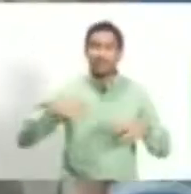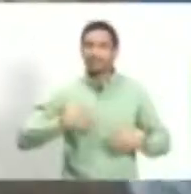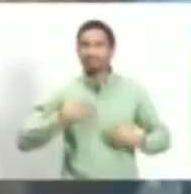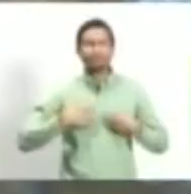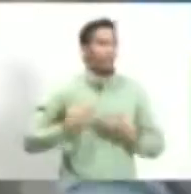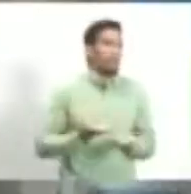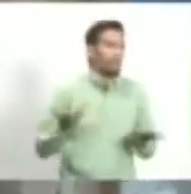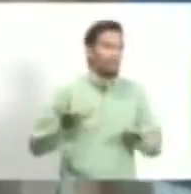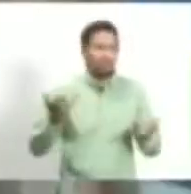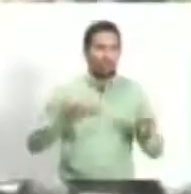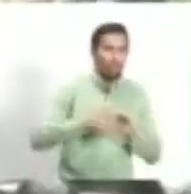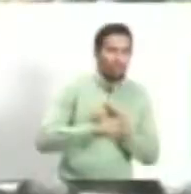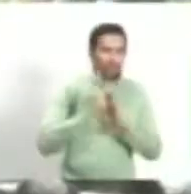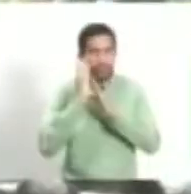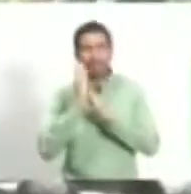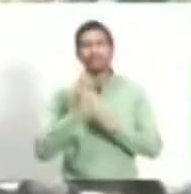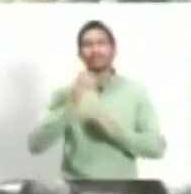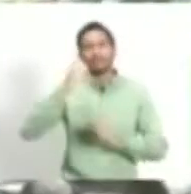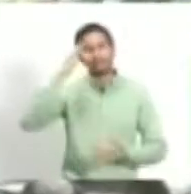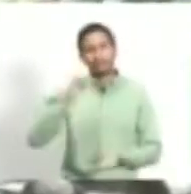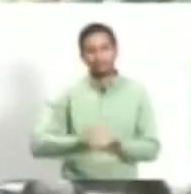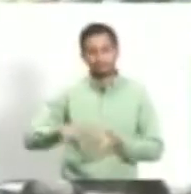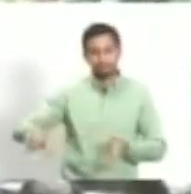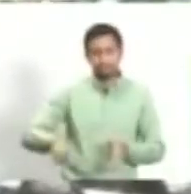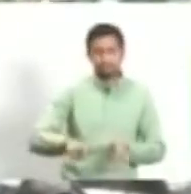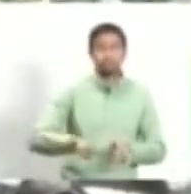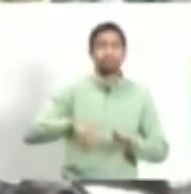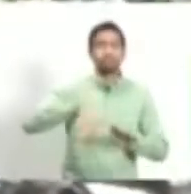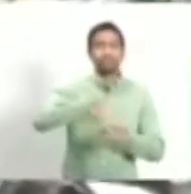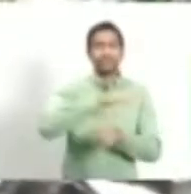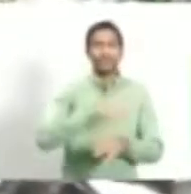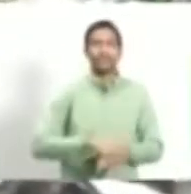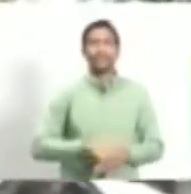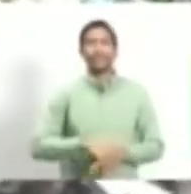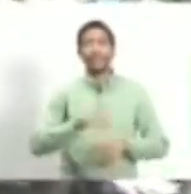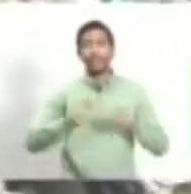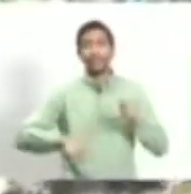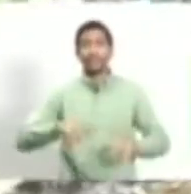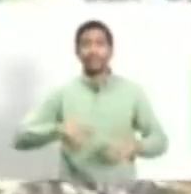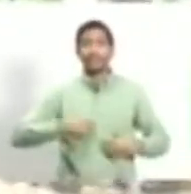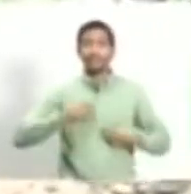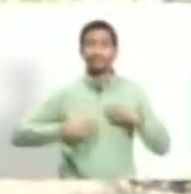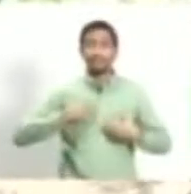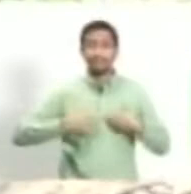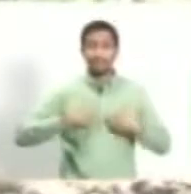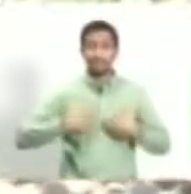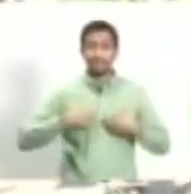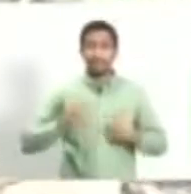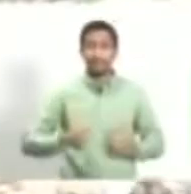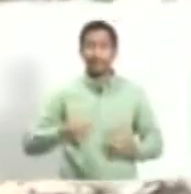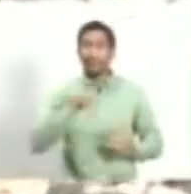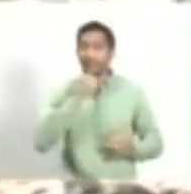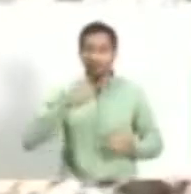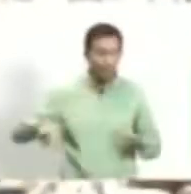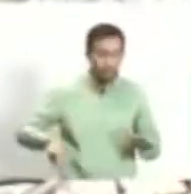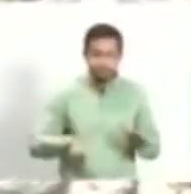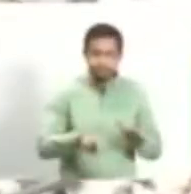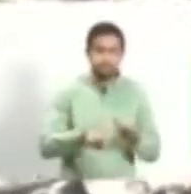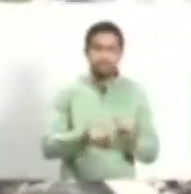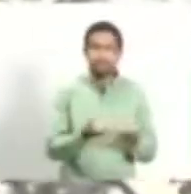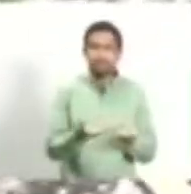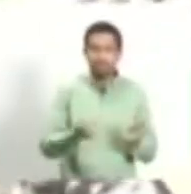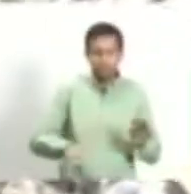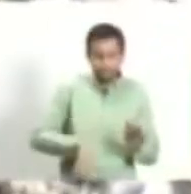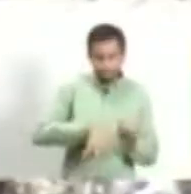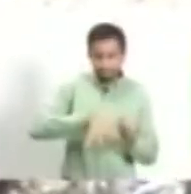el caño se nos viene encima. Lo que los habitantes de este sector temen es que cuando comience a llover, el agua va a buscar una salida, y la salida